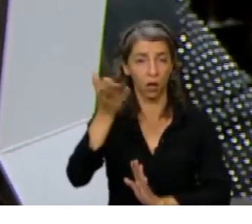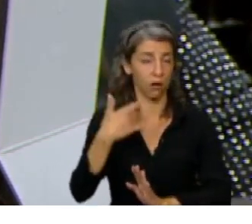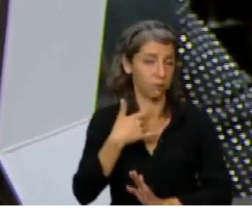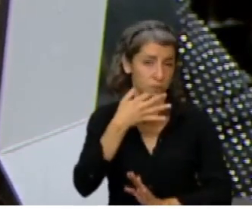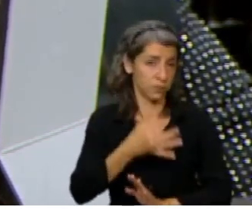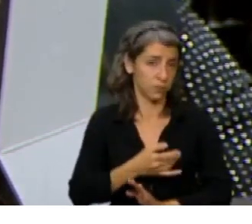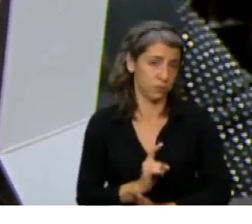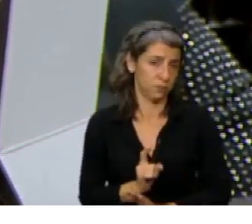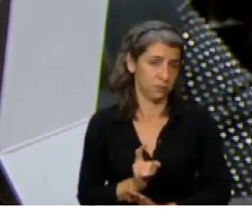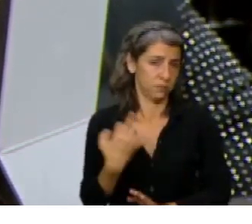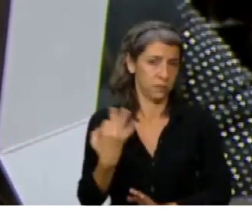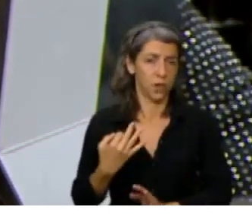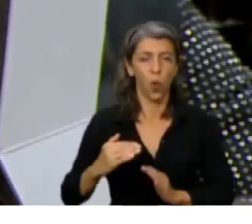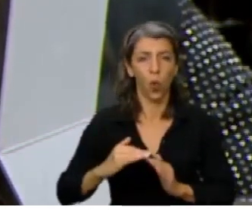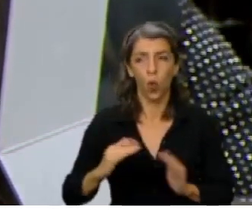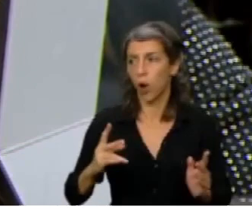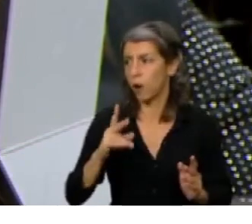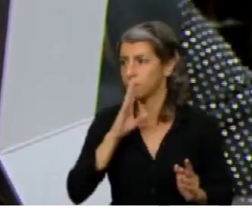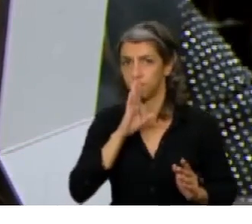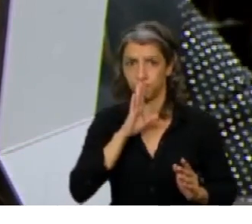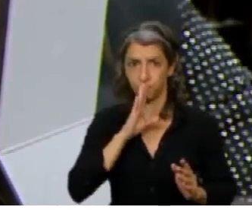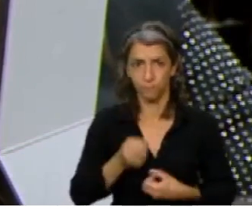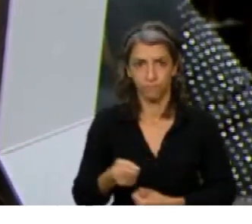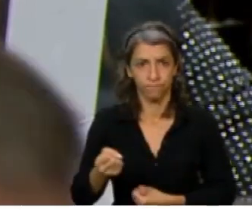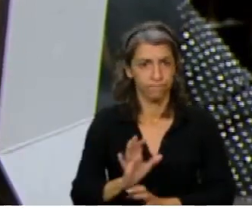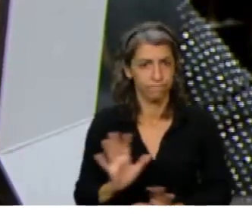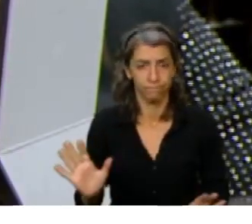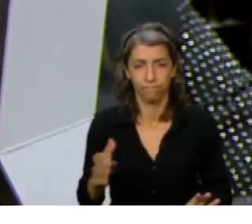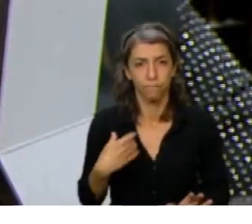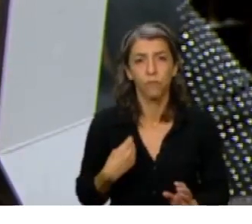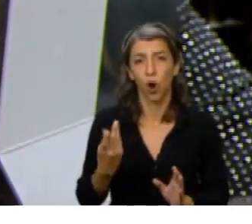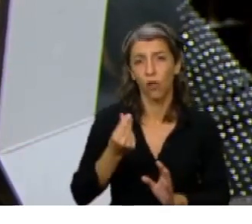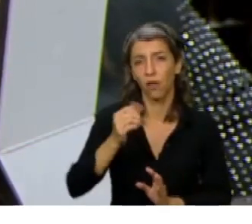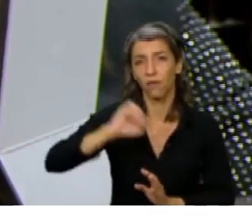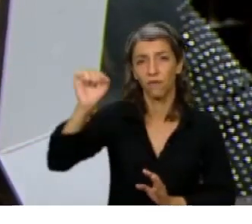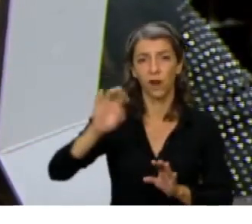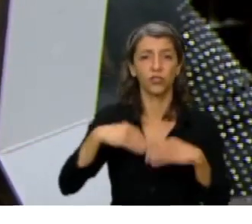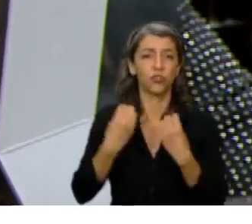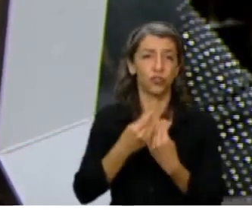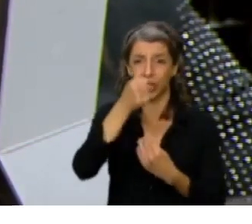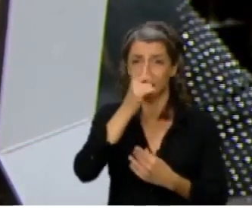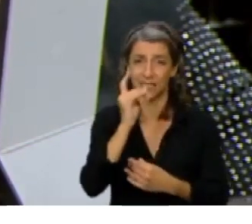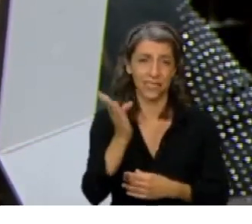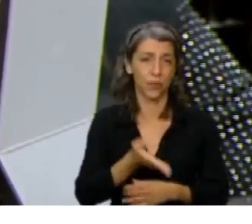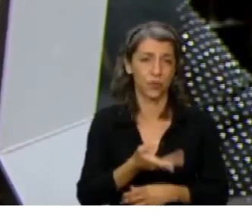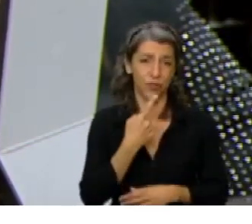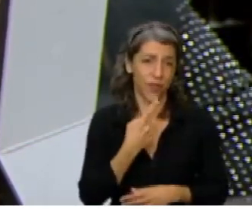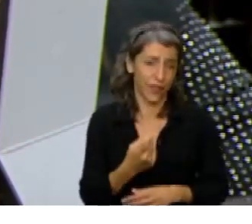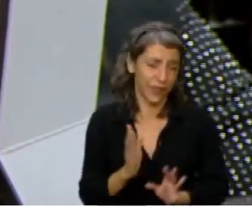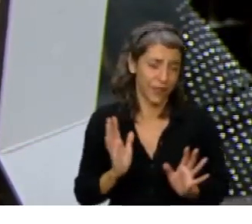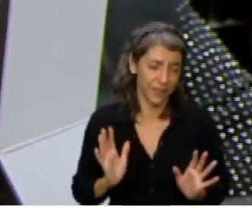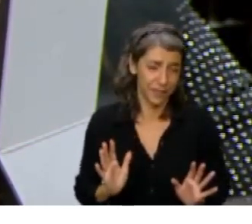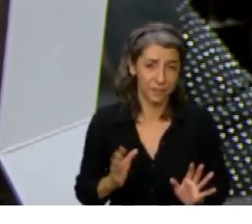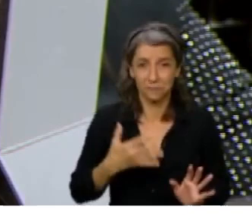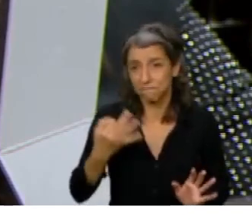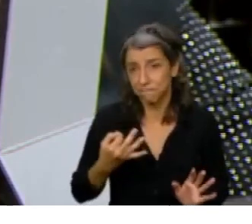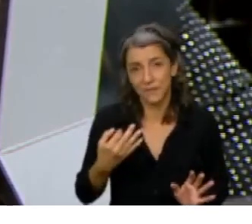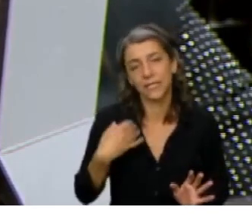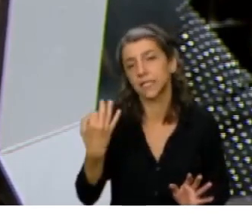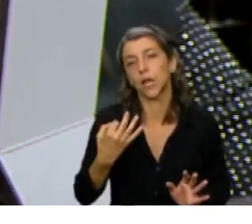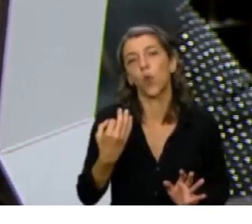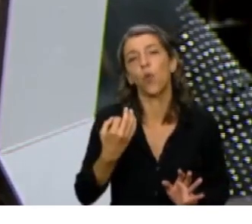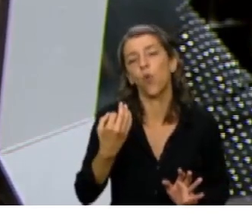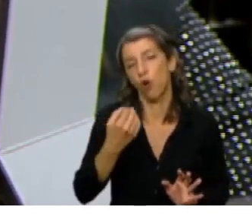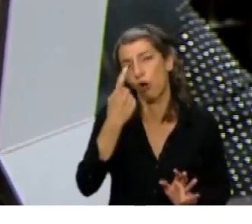recesión. Y la economía, según el presupuesto, supone que la inflación va a ser de 60%, cuando probablemente sea el